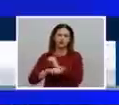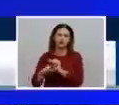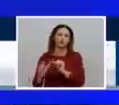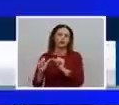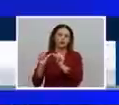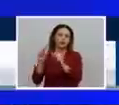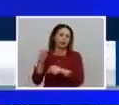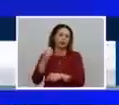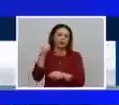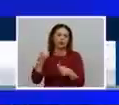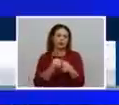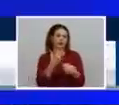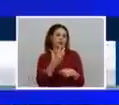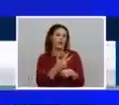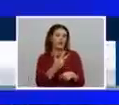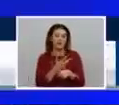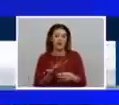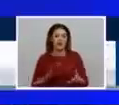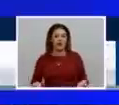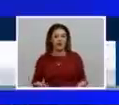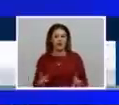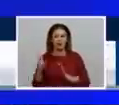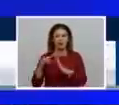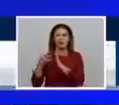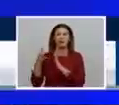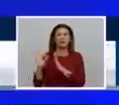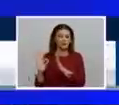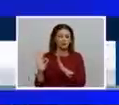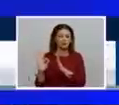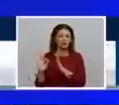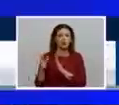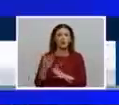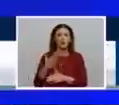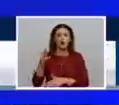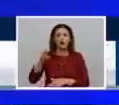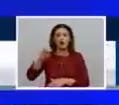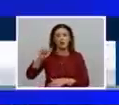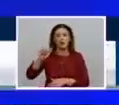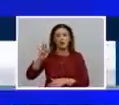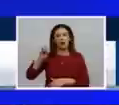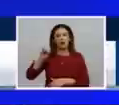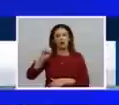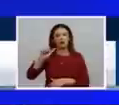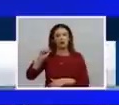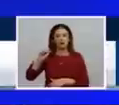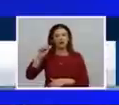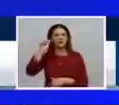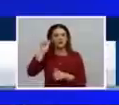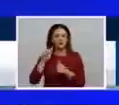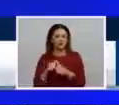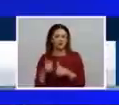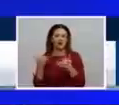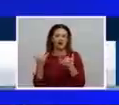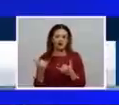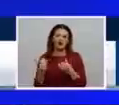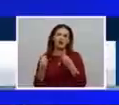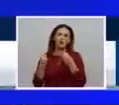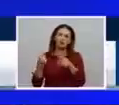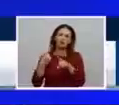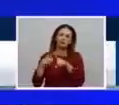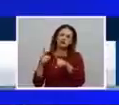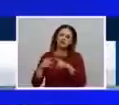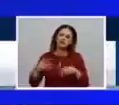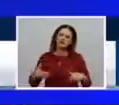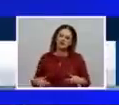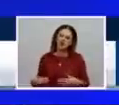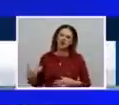consecutivos de no ganar ante Guatemala. En ese caso, en el 2019, incluso fue cuando estaba Matosas. Son varios técnicos